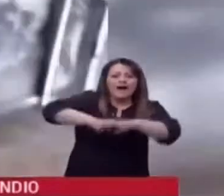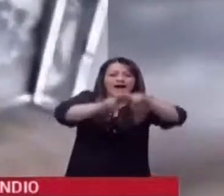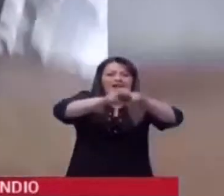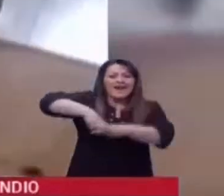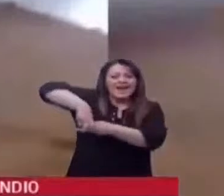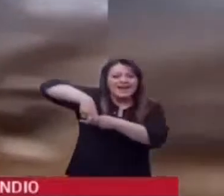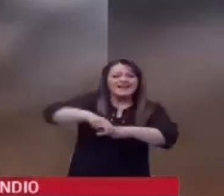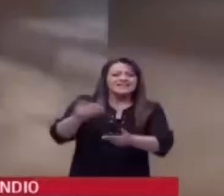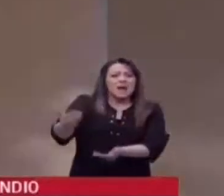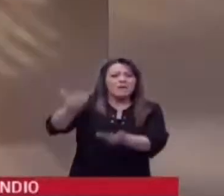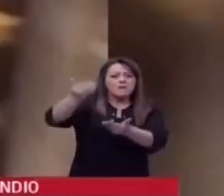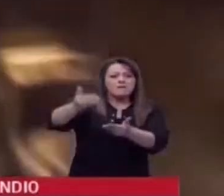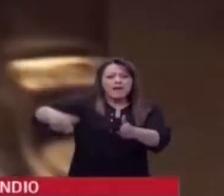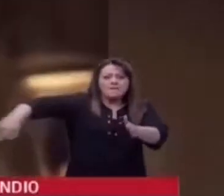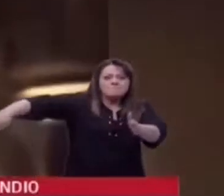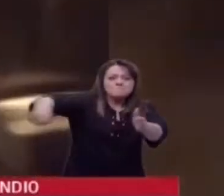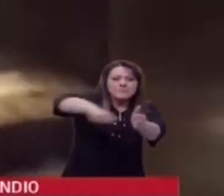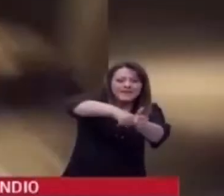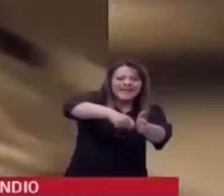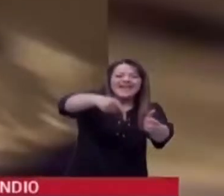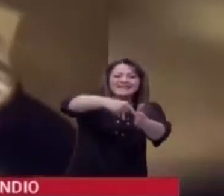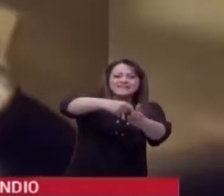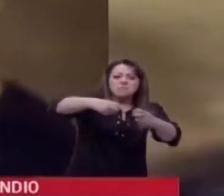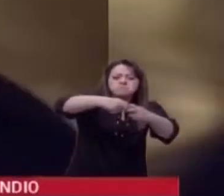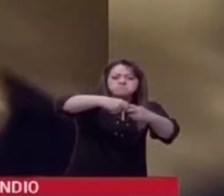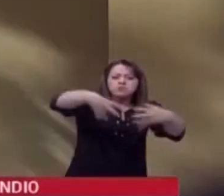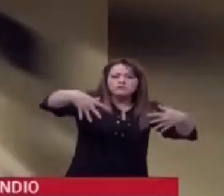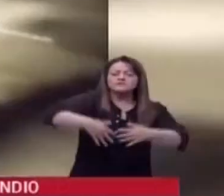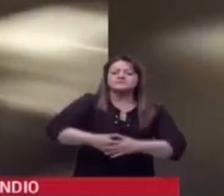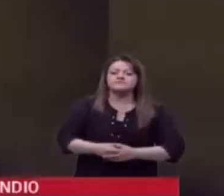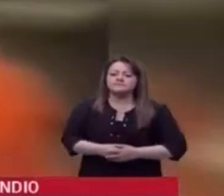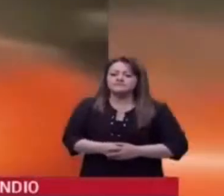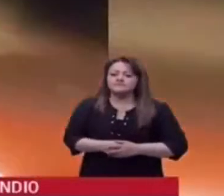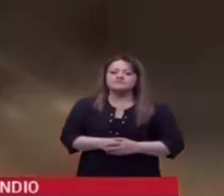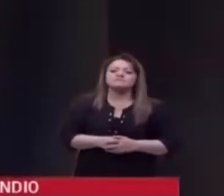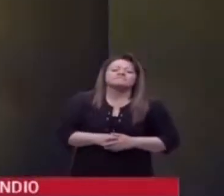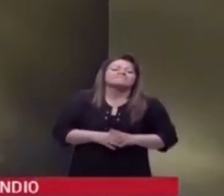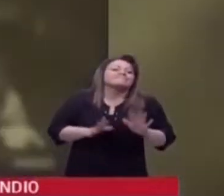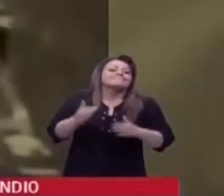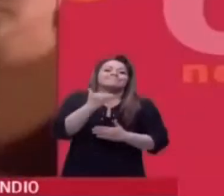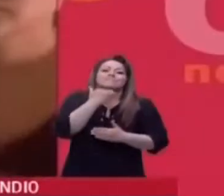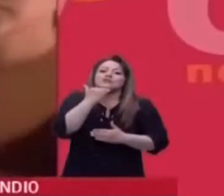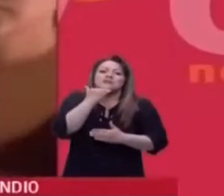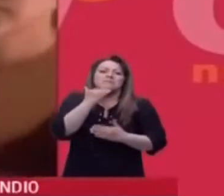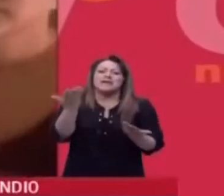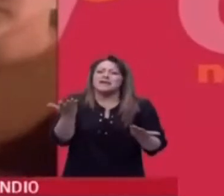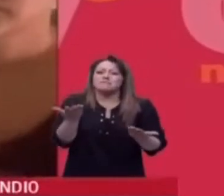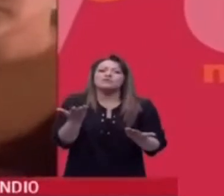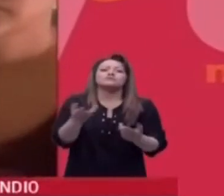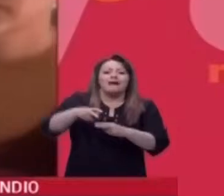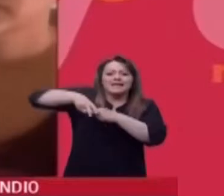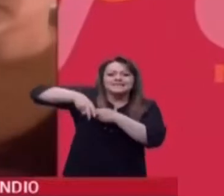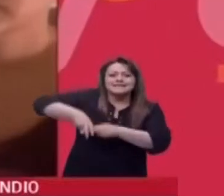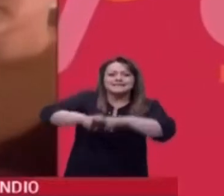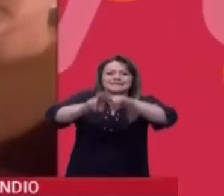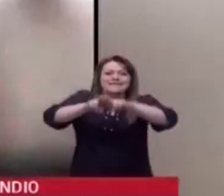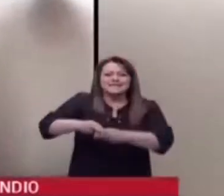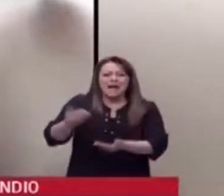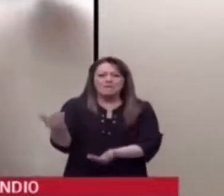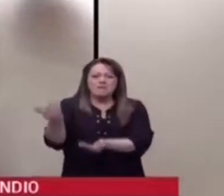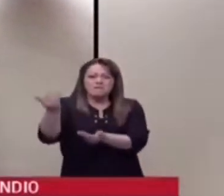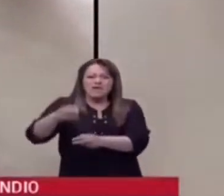silla eléctrica para bebés. Sorpresa que vemos que el punto que inició fue la silla donde estaba la